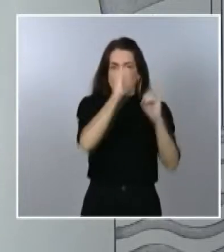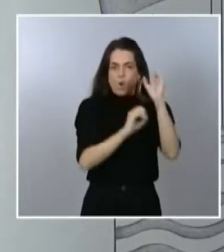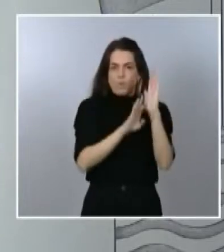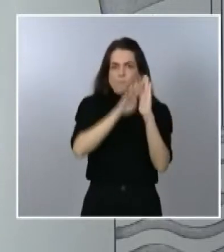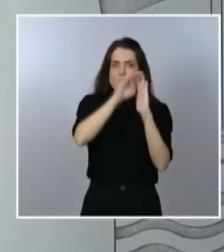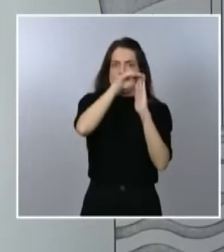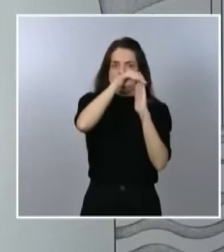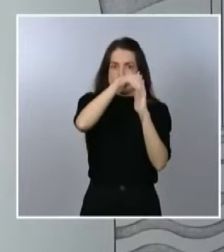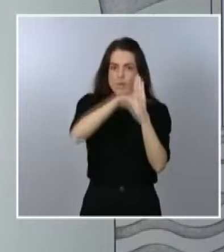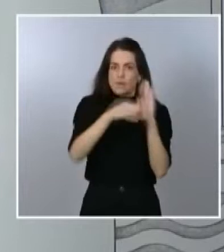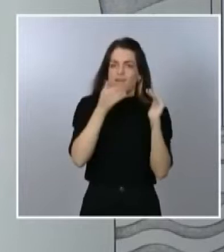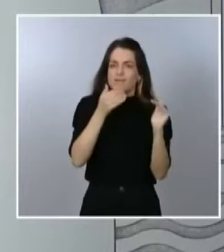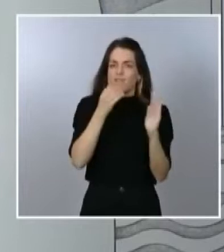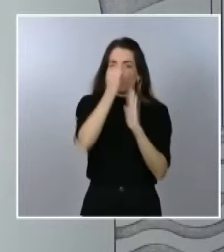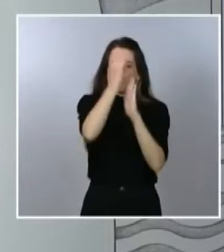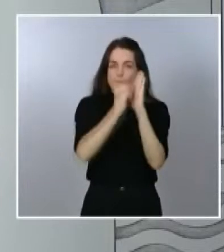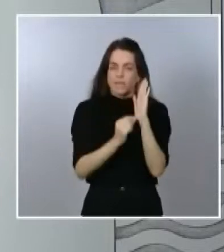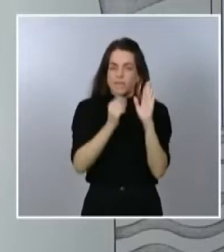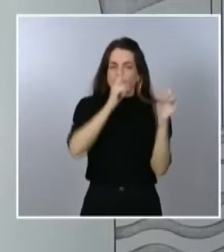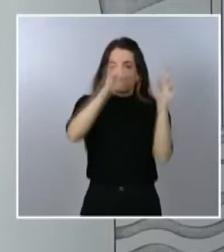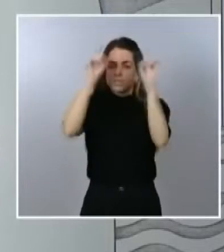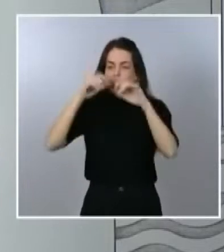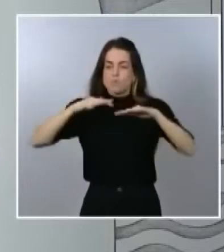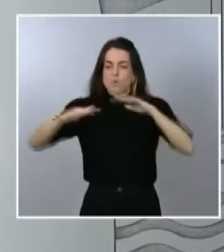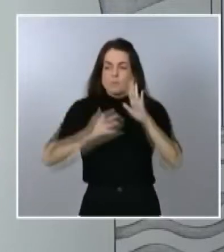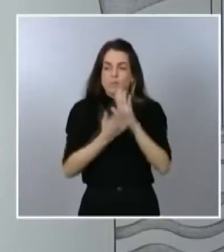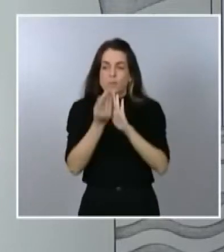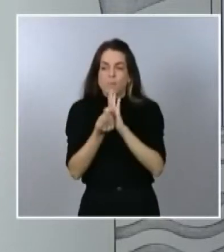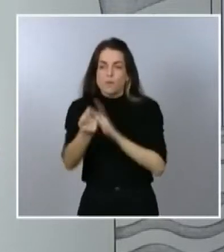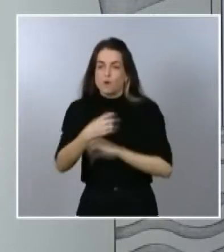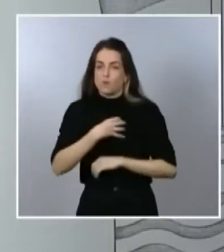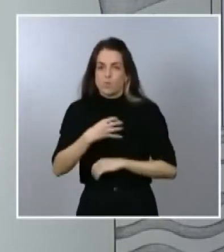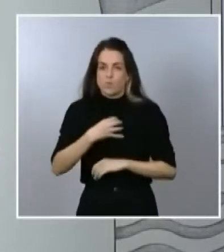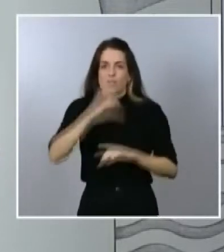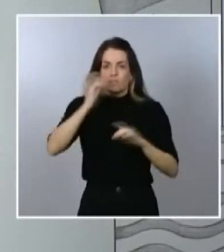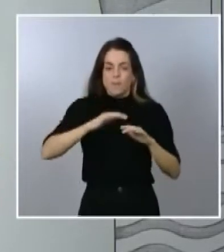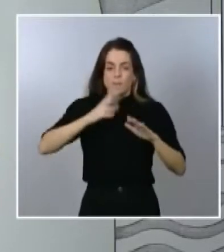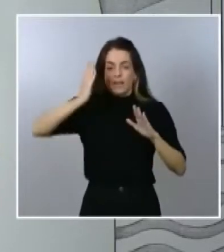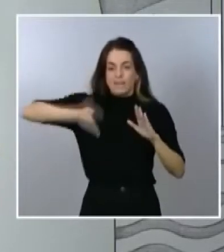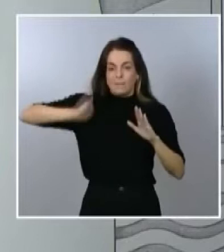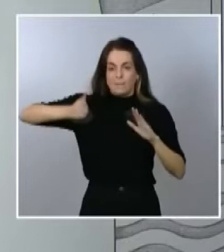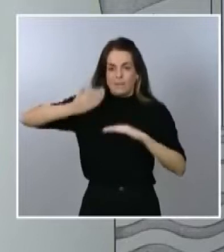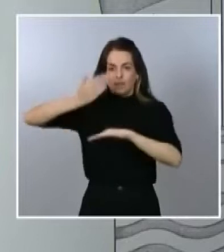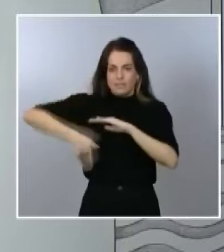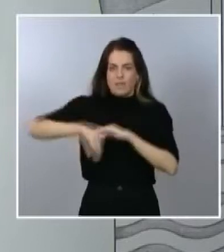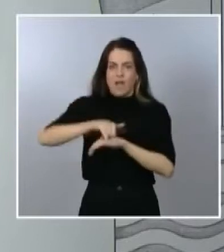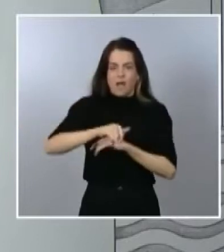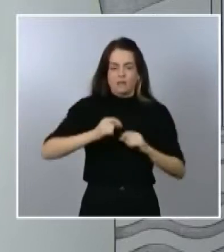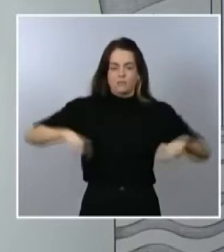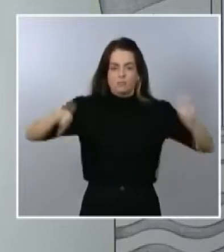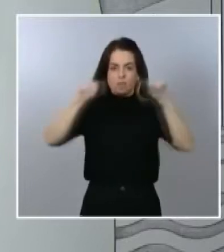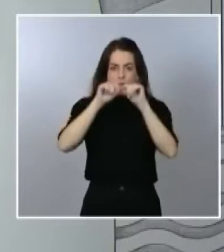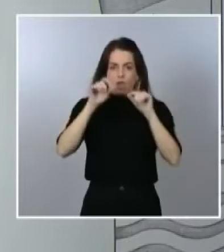medidas de restricción de movimiento, a las medidas de limitación de movilidad que se están desarrollando en todas las comunidades